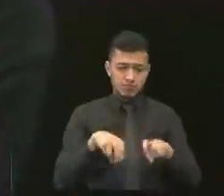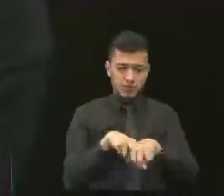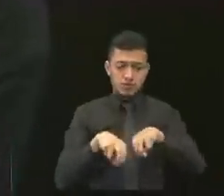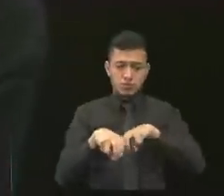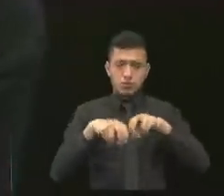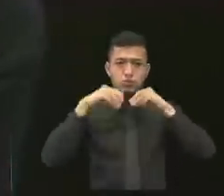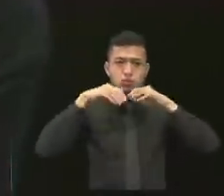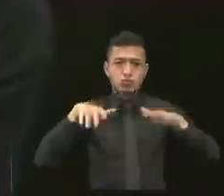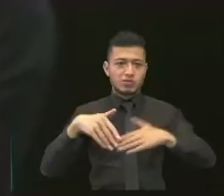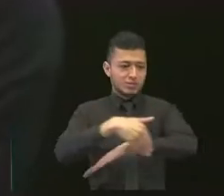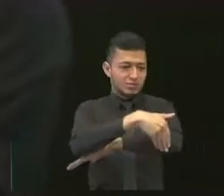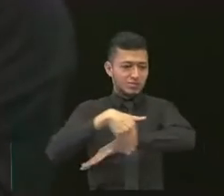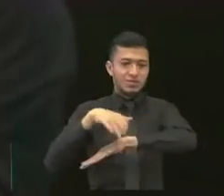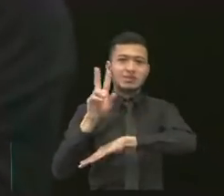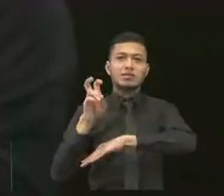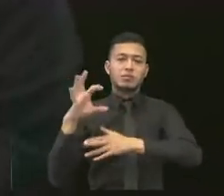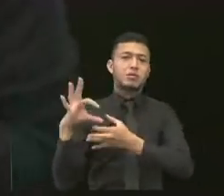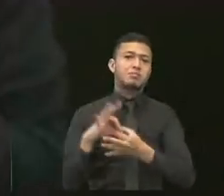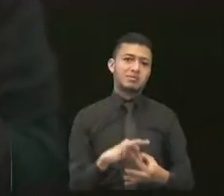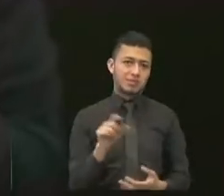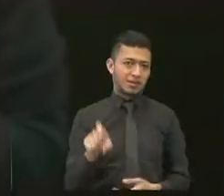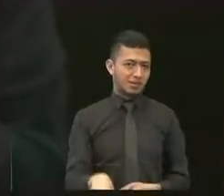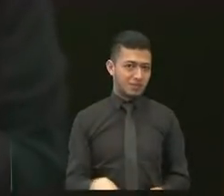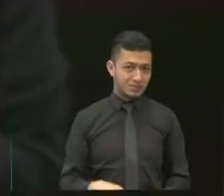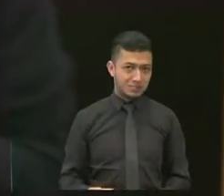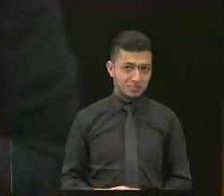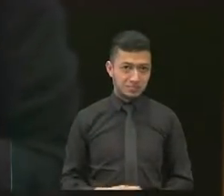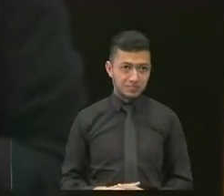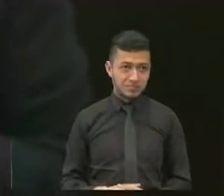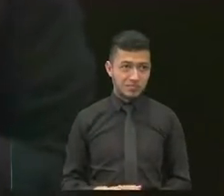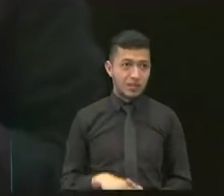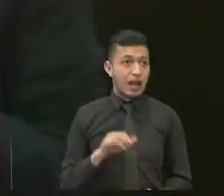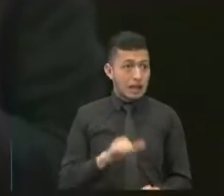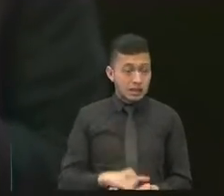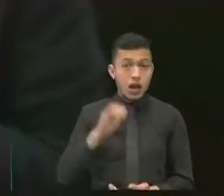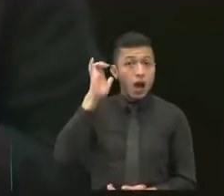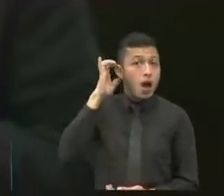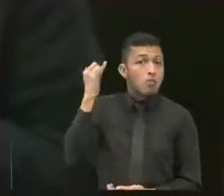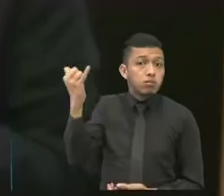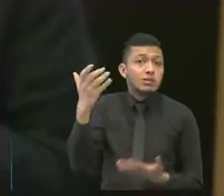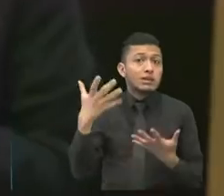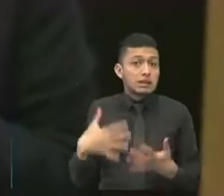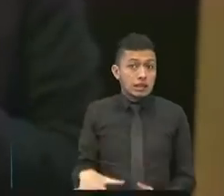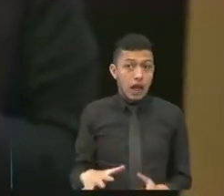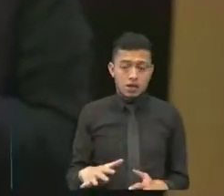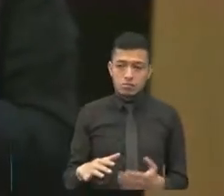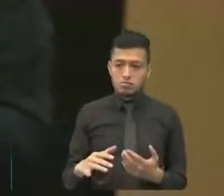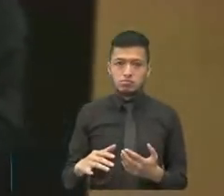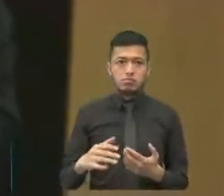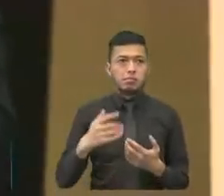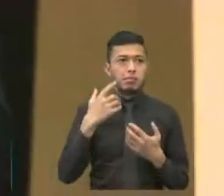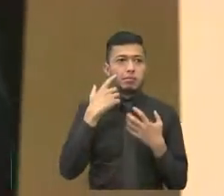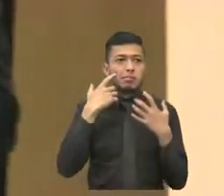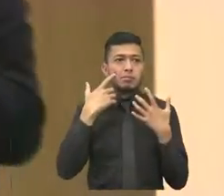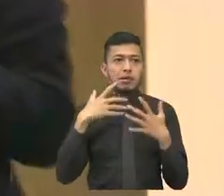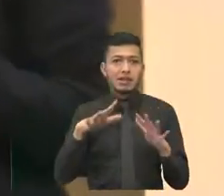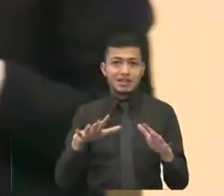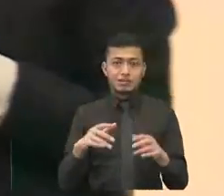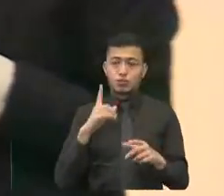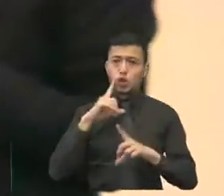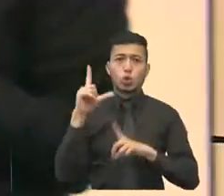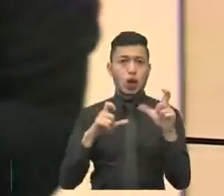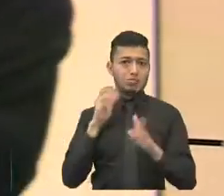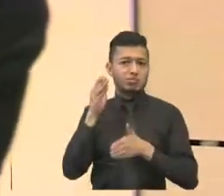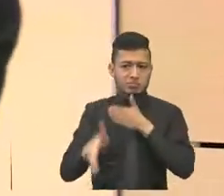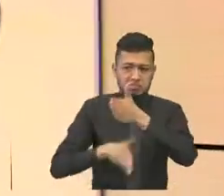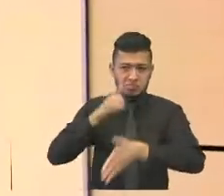la séptima, ¿sí? Pero este es, ya es, sin que sea pues exactamente los Campos Elíseos, ya es un gran punto turístico de la